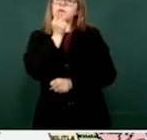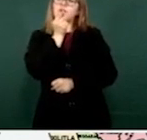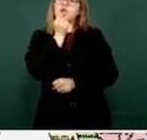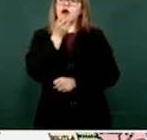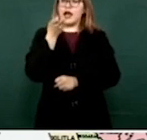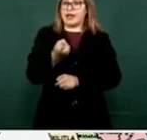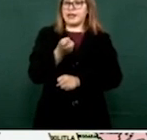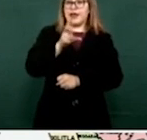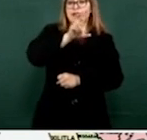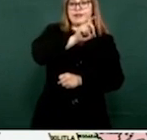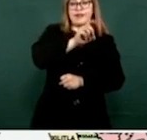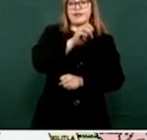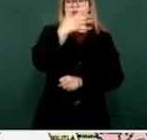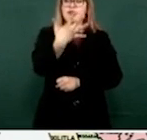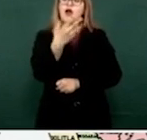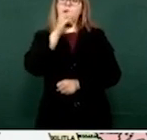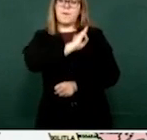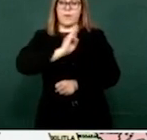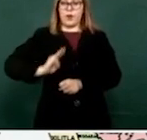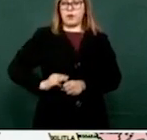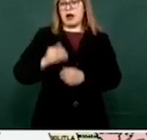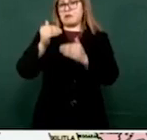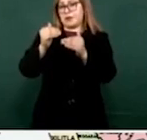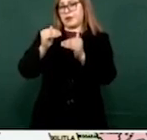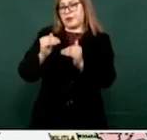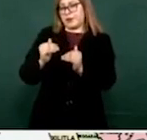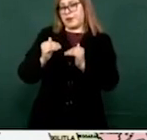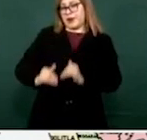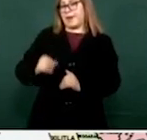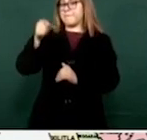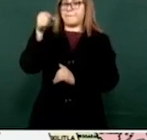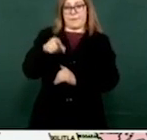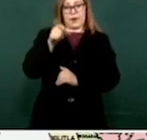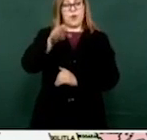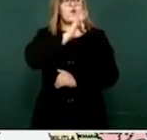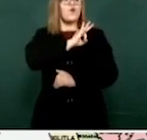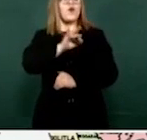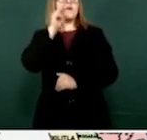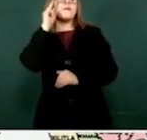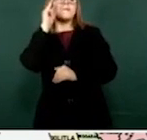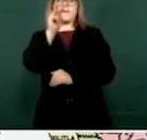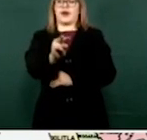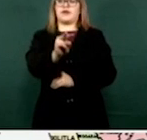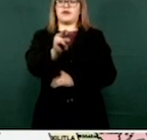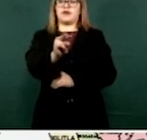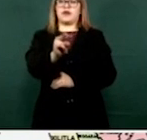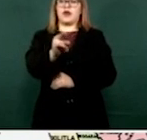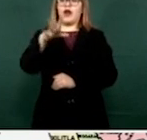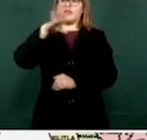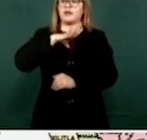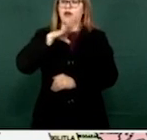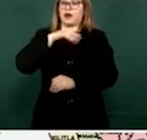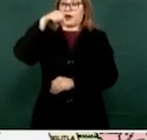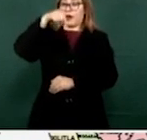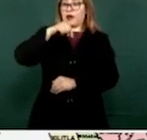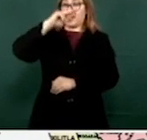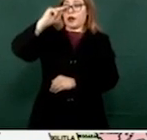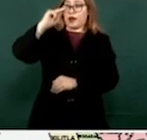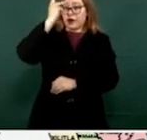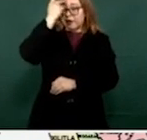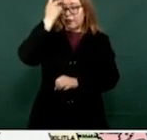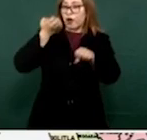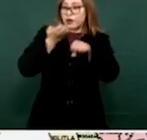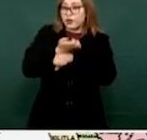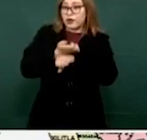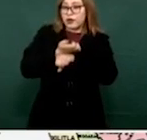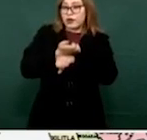estos 35 municipios. Y así sucesivamente podemos ver, lo cual nos arroja que aquí en el estado sí, en efecto,